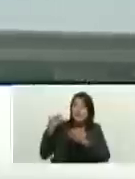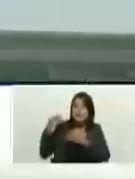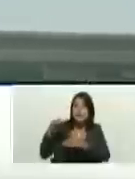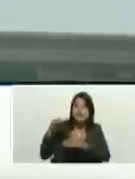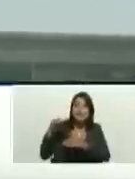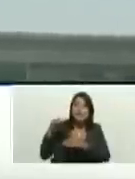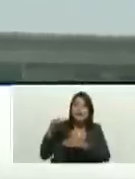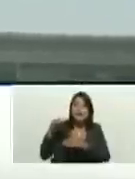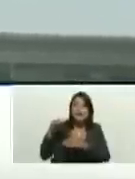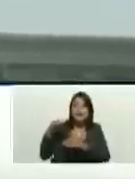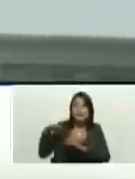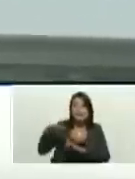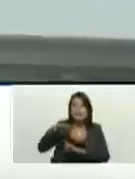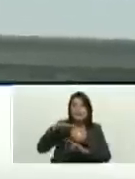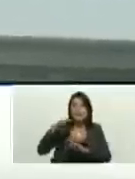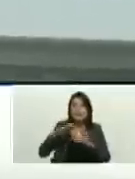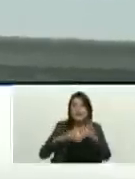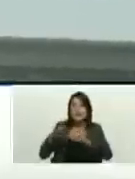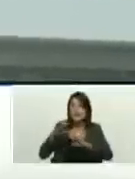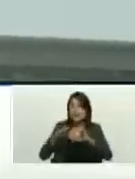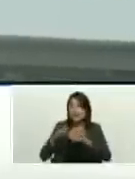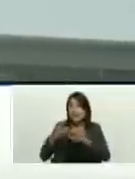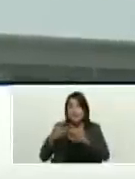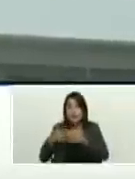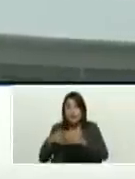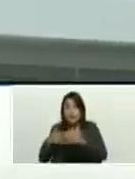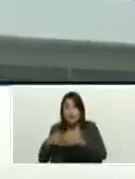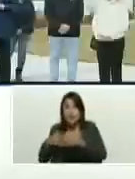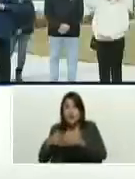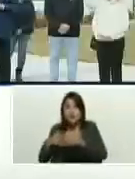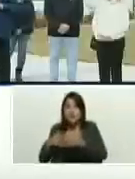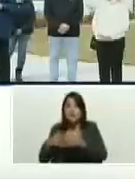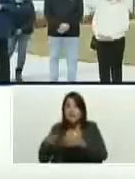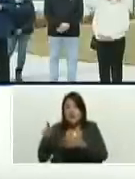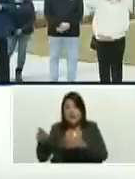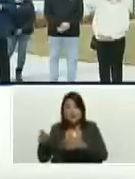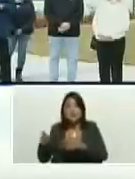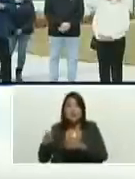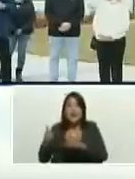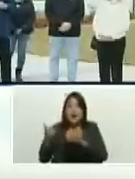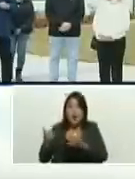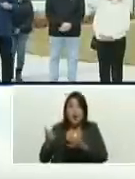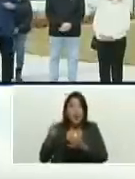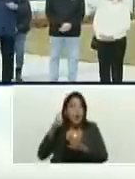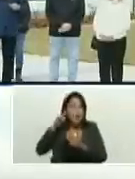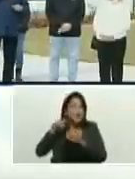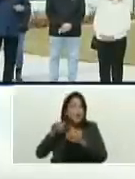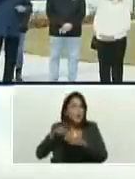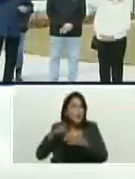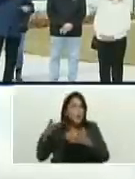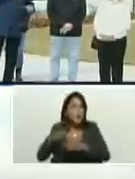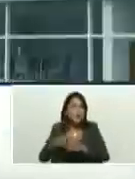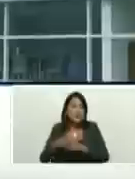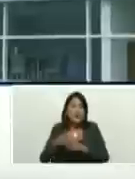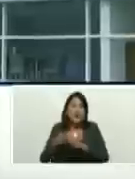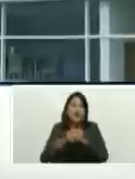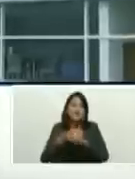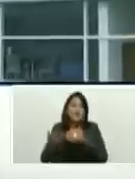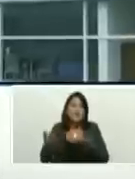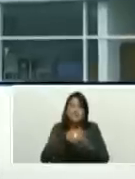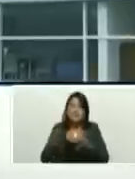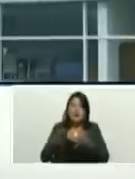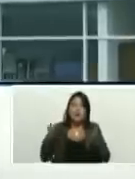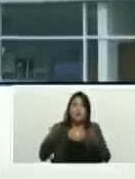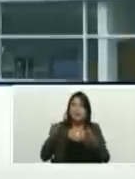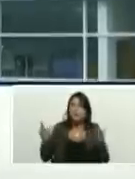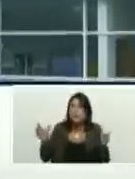Industrial. Y ahora la tarea es ampliar el que hemos inaugurado, a abrir los espacios, porque cada